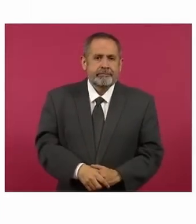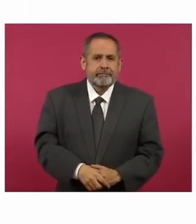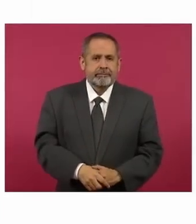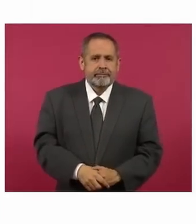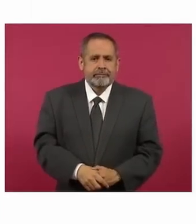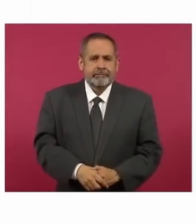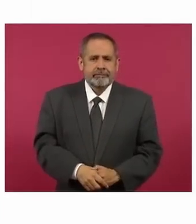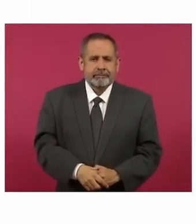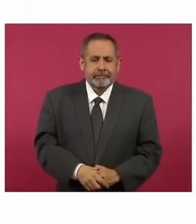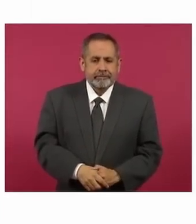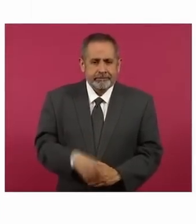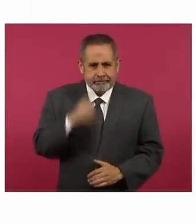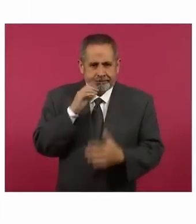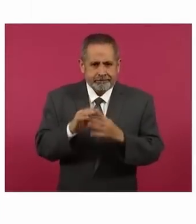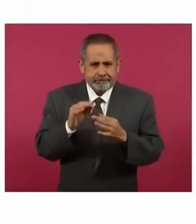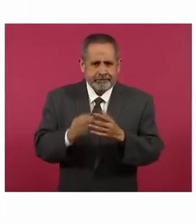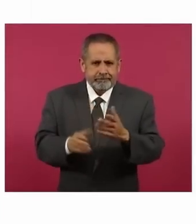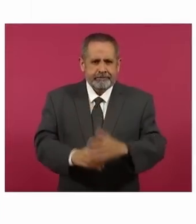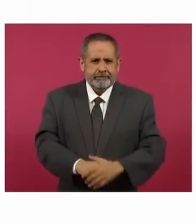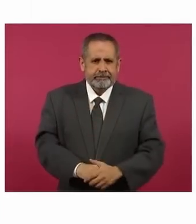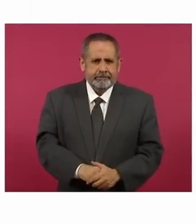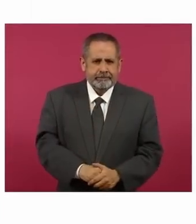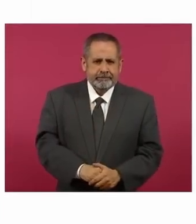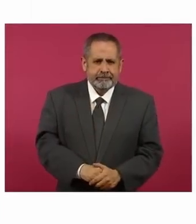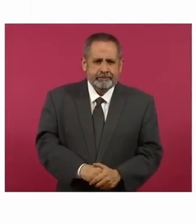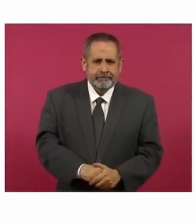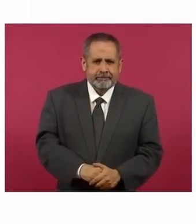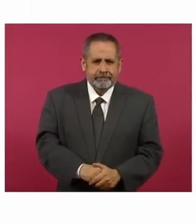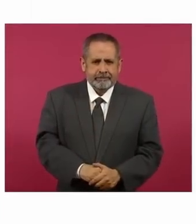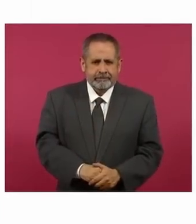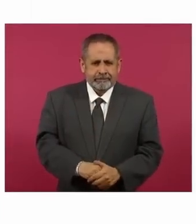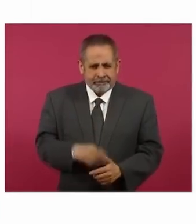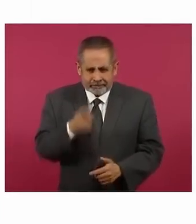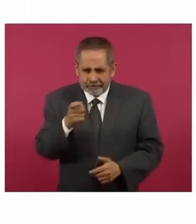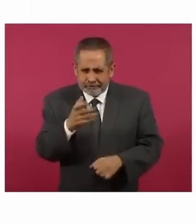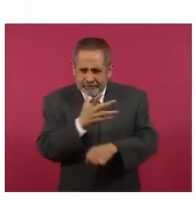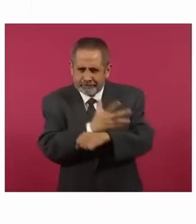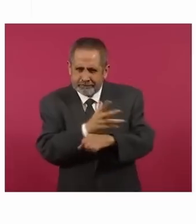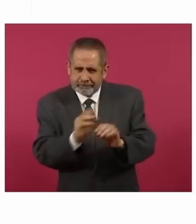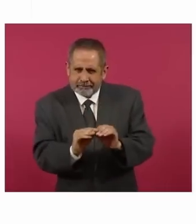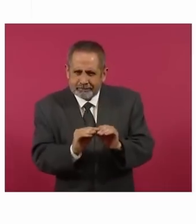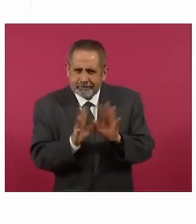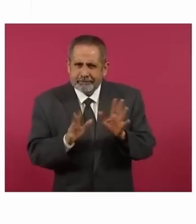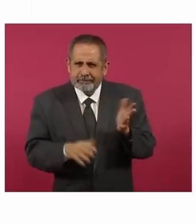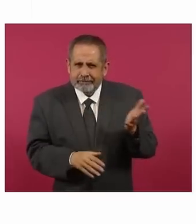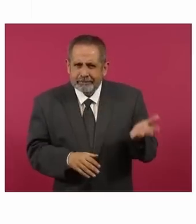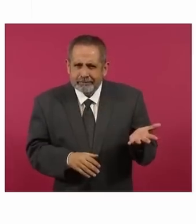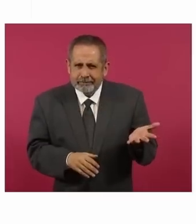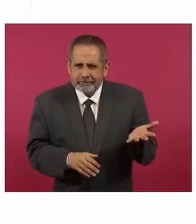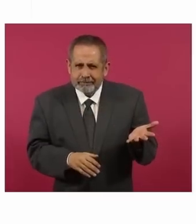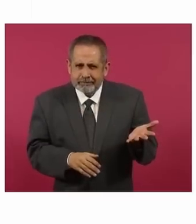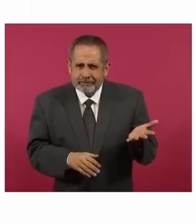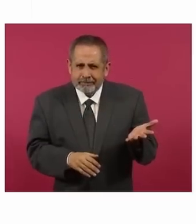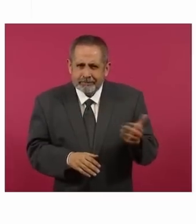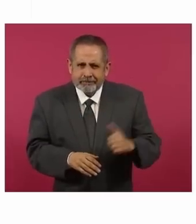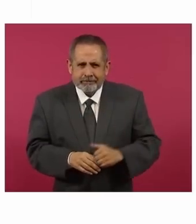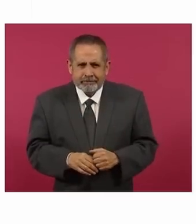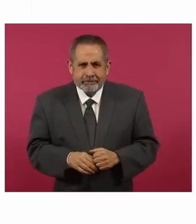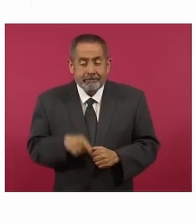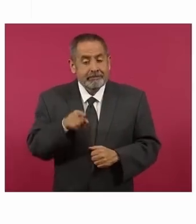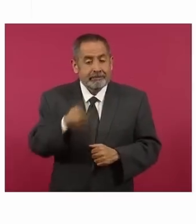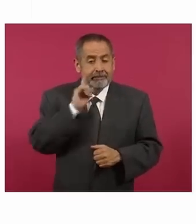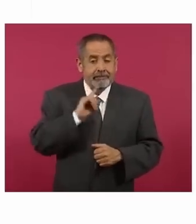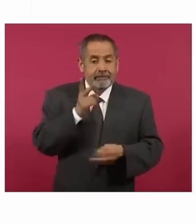¿Sí es verdad? Sí. Esta es la transparencia a esa periodista que vino aquí